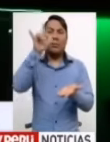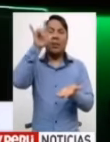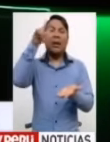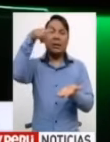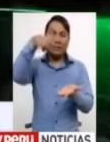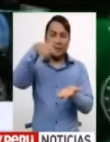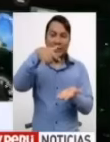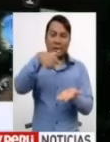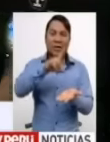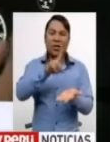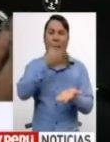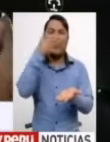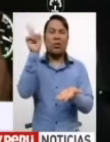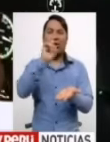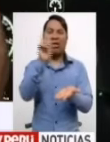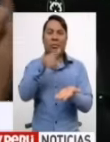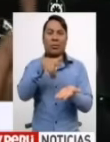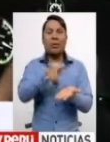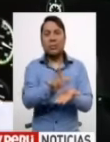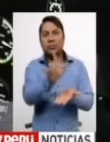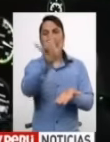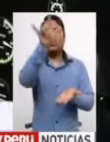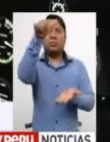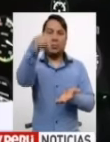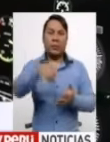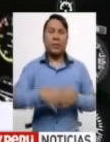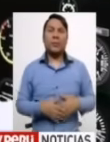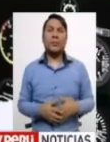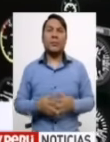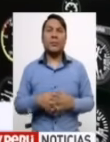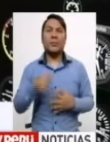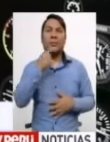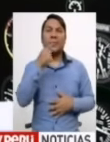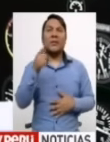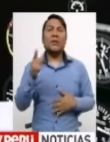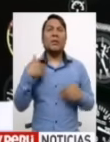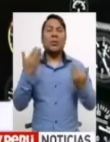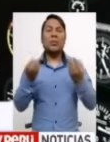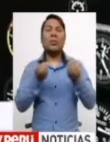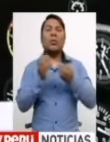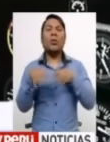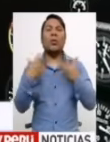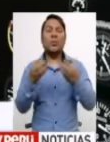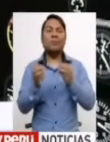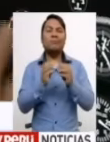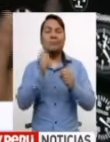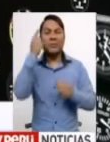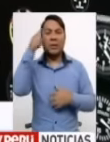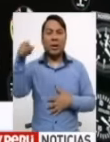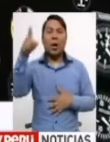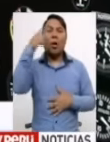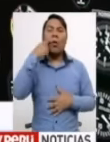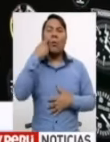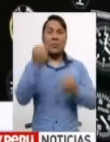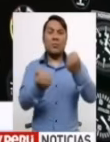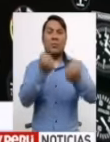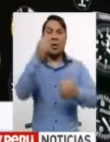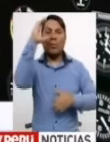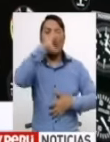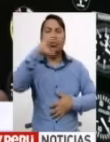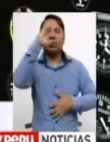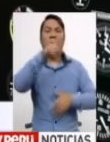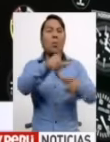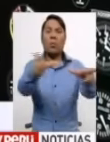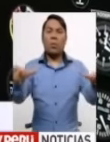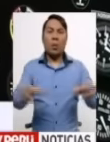de aterrizaje. Así uno va a buscar planear dónde poder buscar un aterrizaje forzoso o algo, porque ya